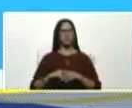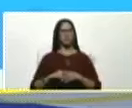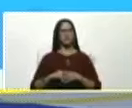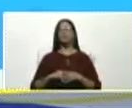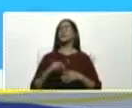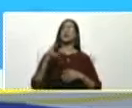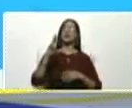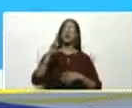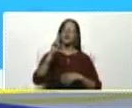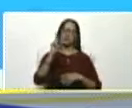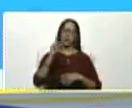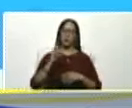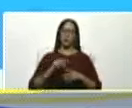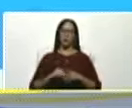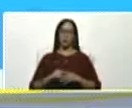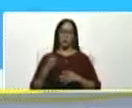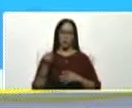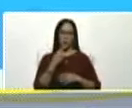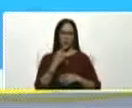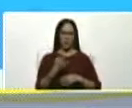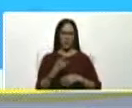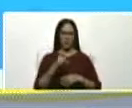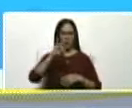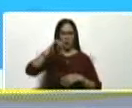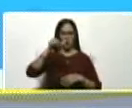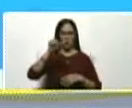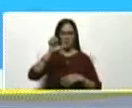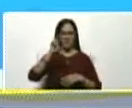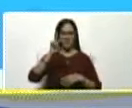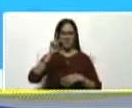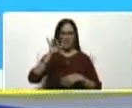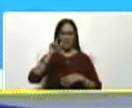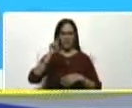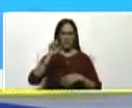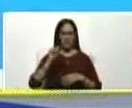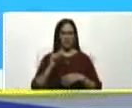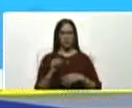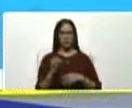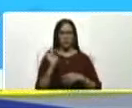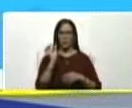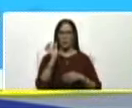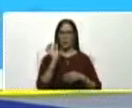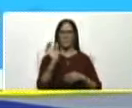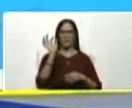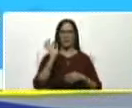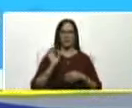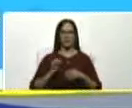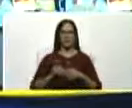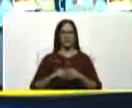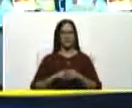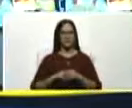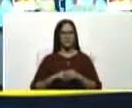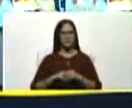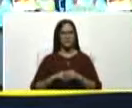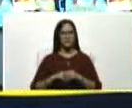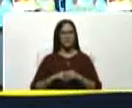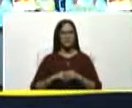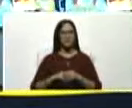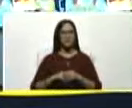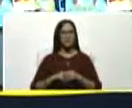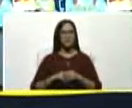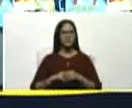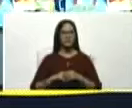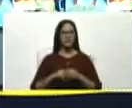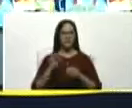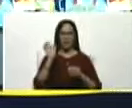Segundo dato, como diría José Vicente, una píldora, ¿no?